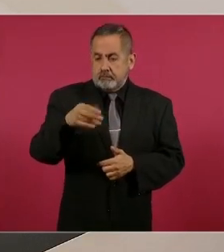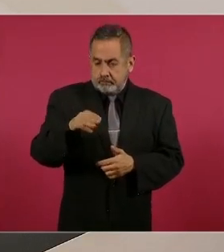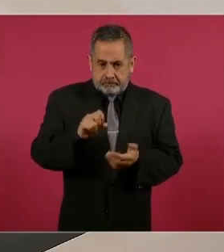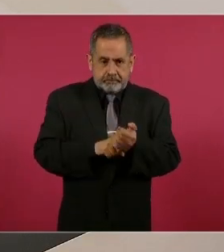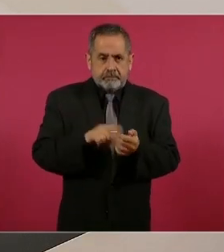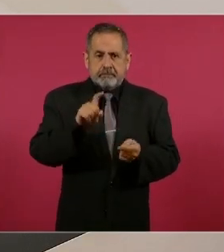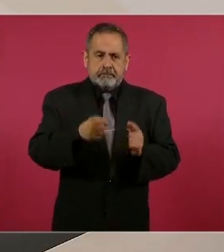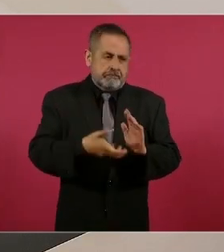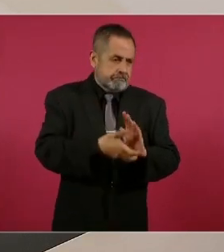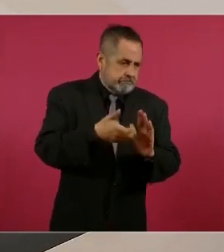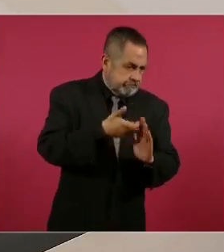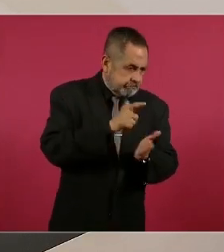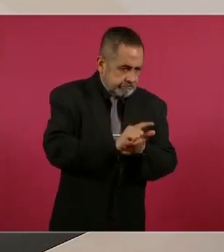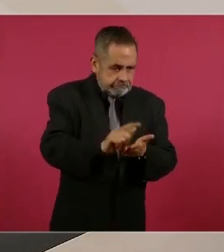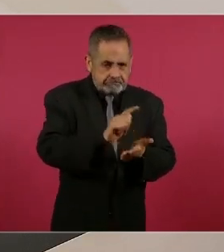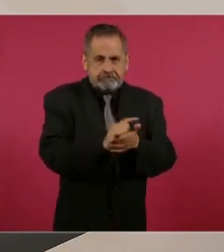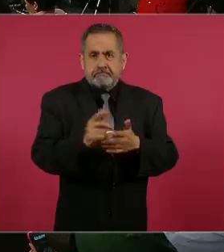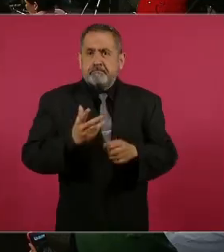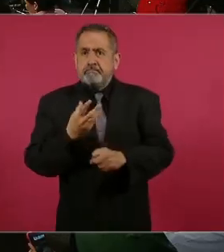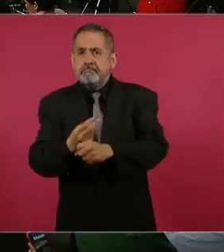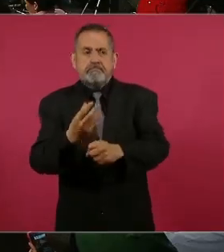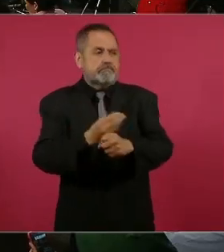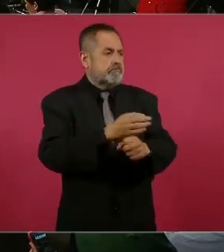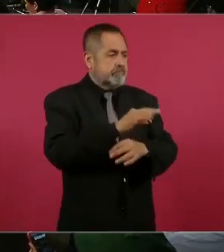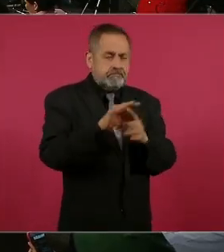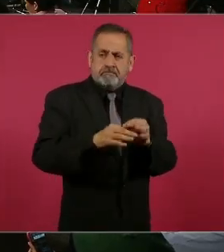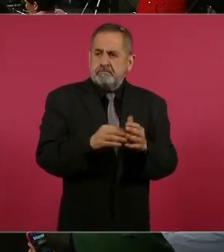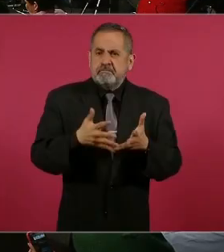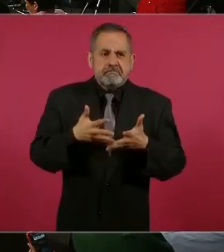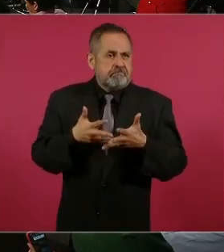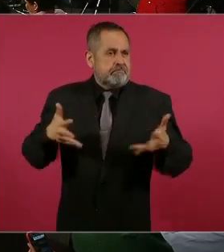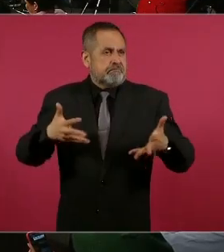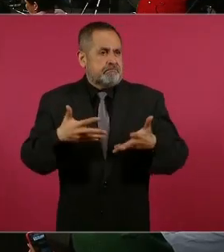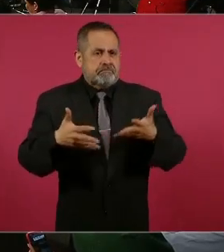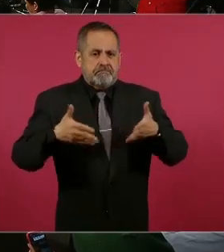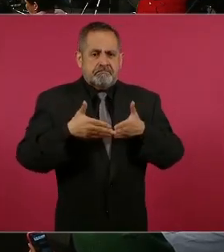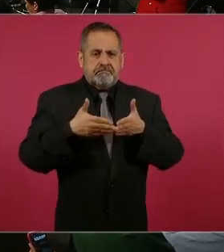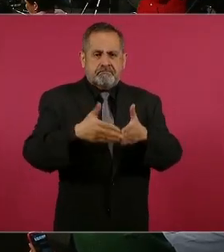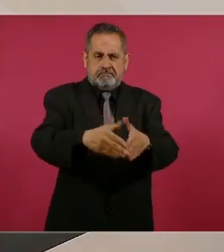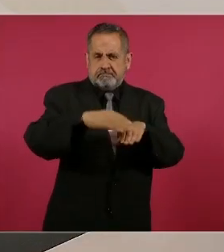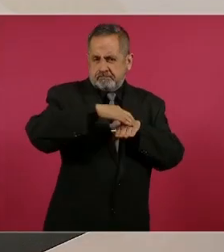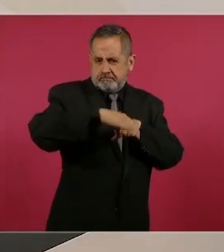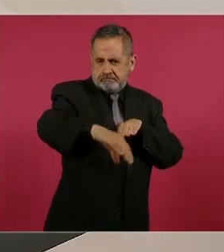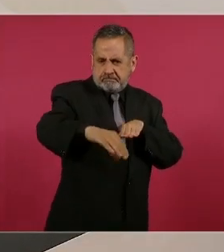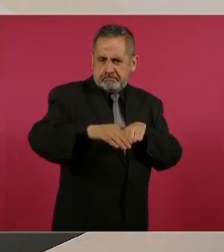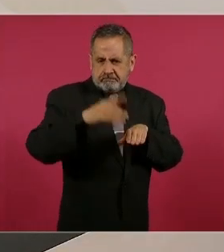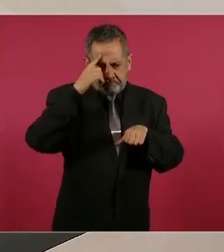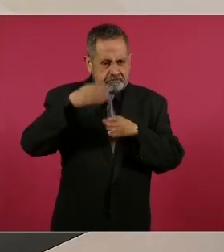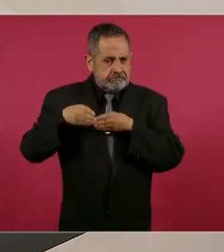dragado, rehabilitación y ampliación de muelles,